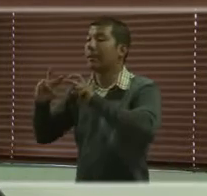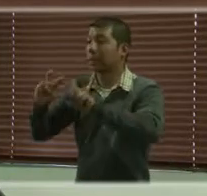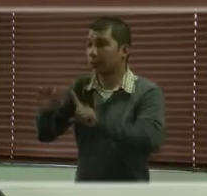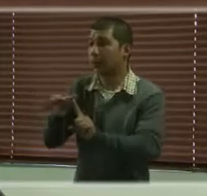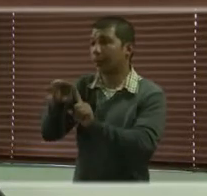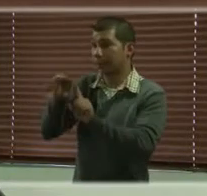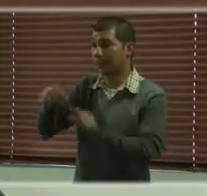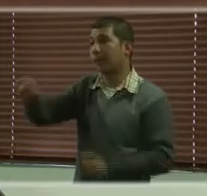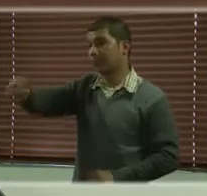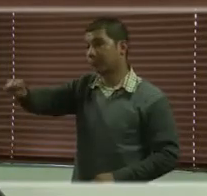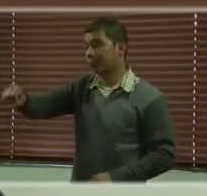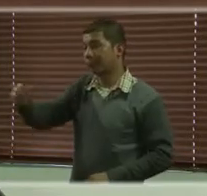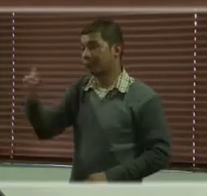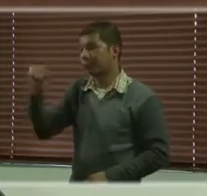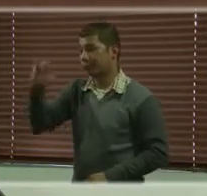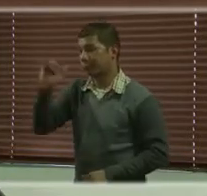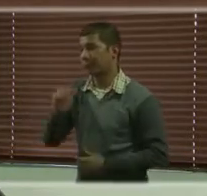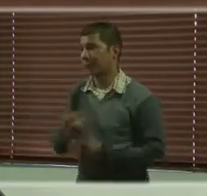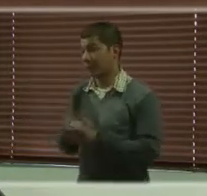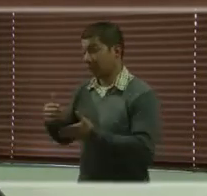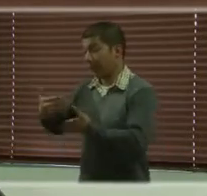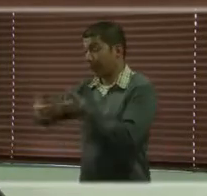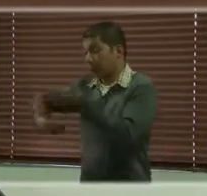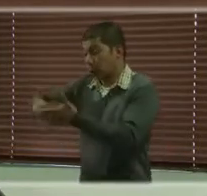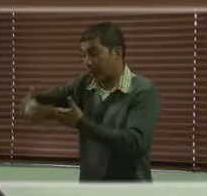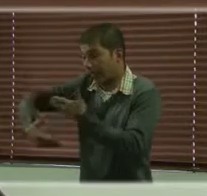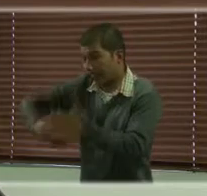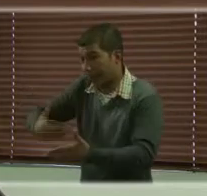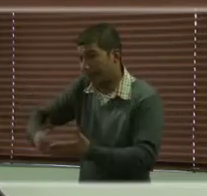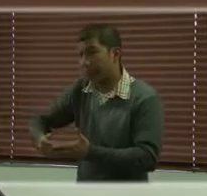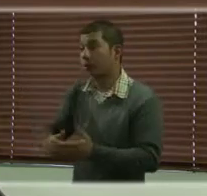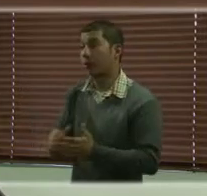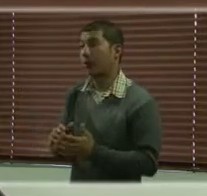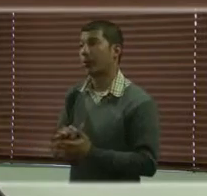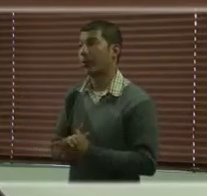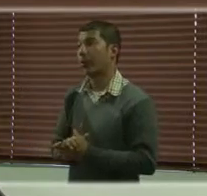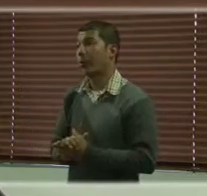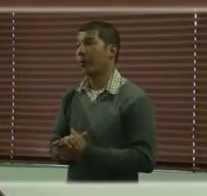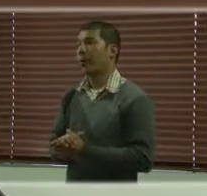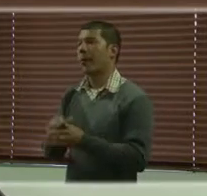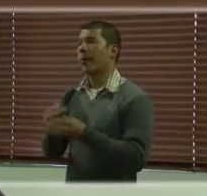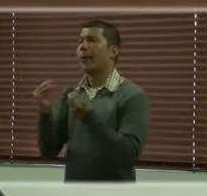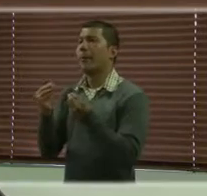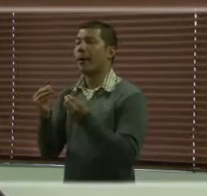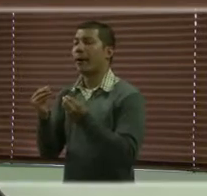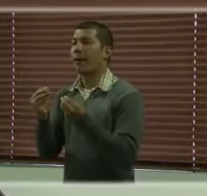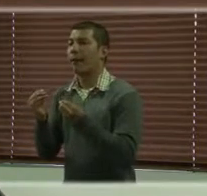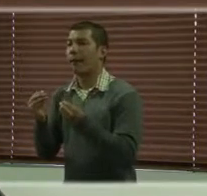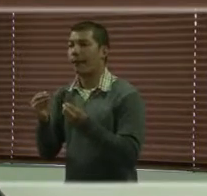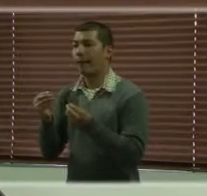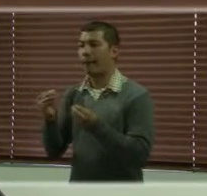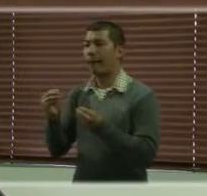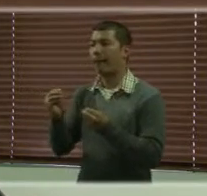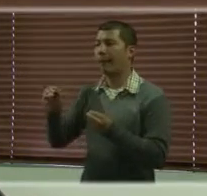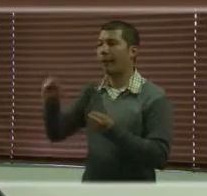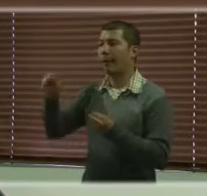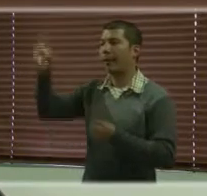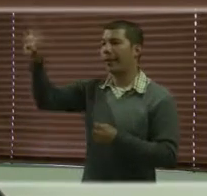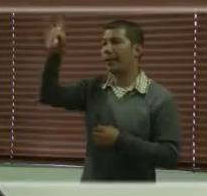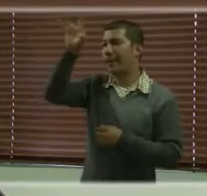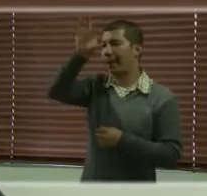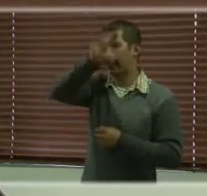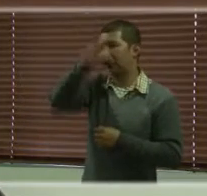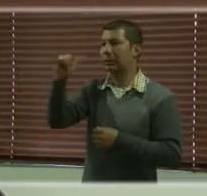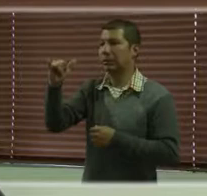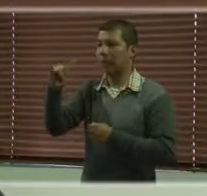y son pues procedimientos que que les comento Pues están disponibles para nacionales de los estados que ya ratificaron